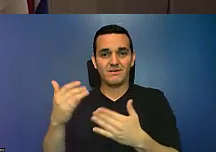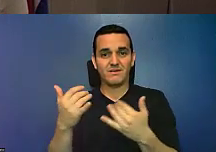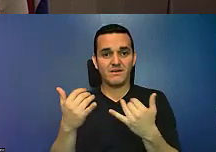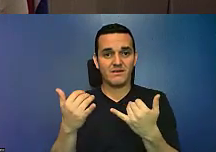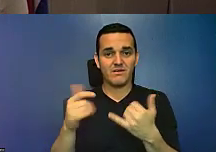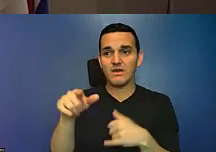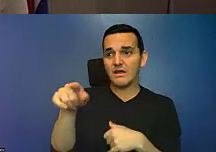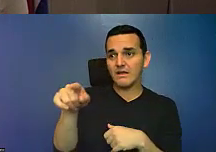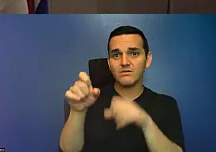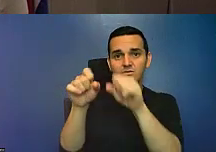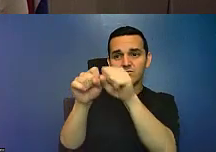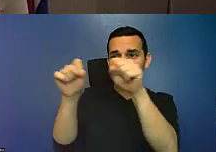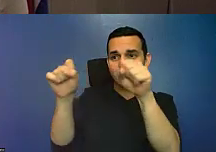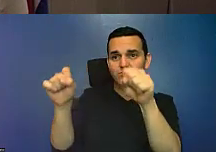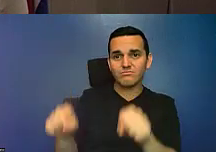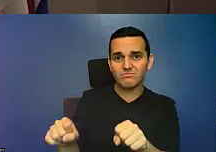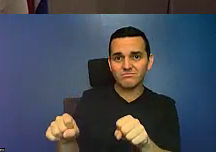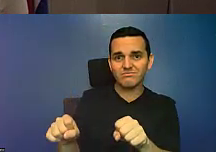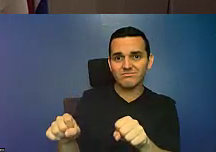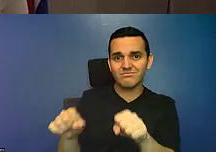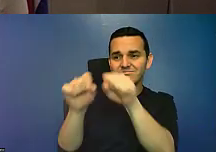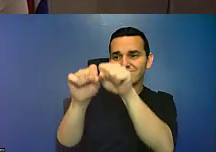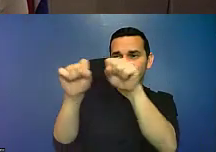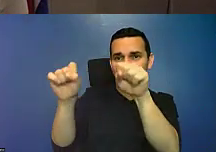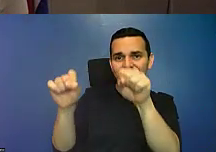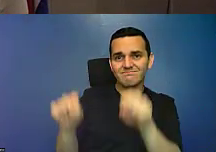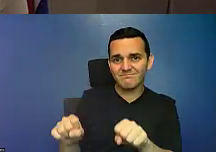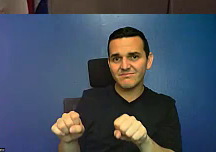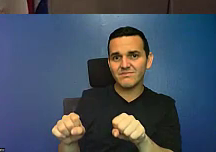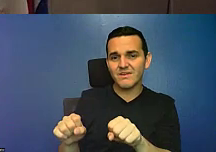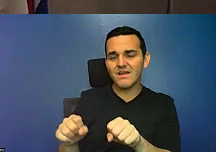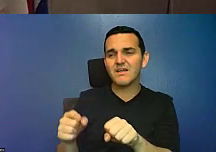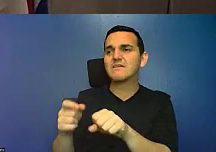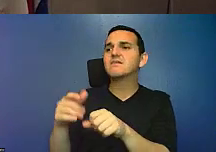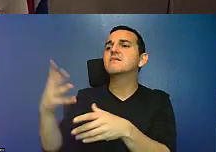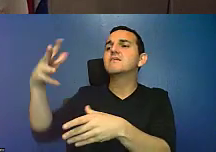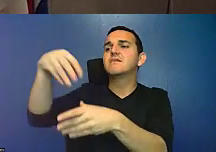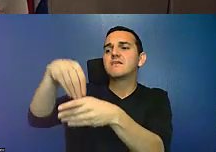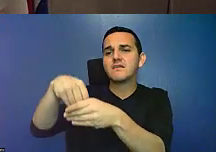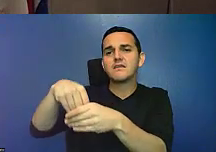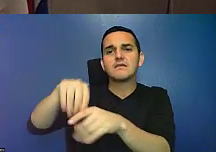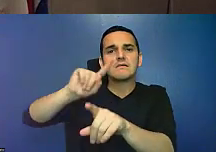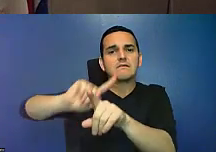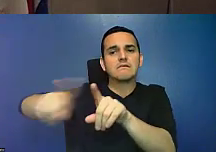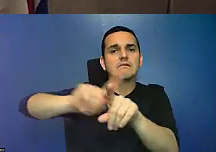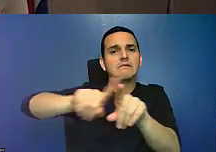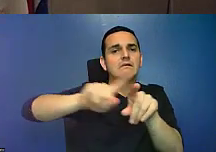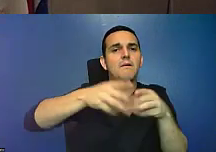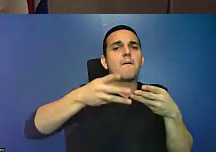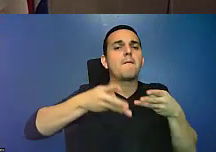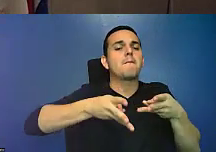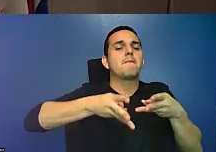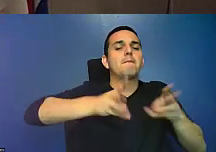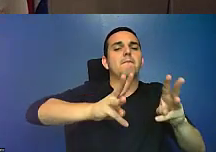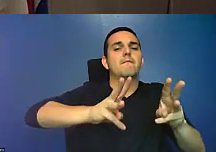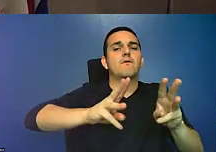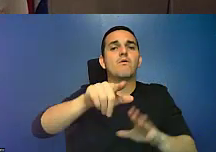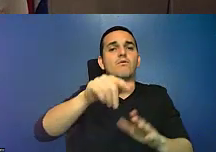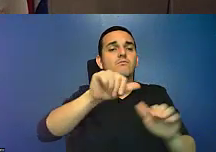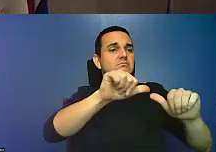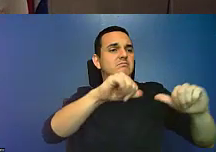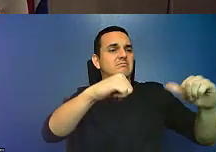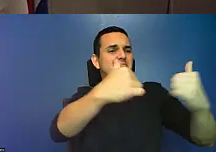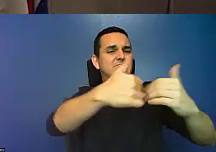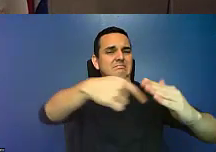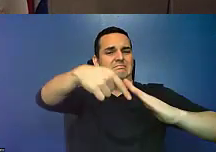un sistema. Este sistema comprende diferentes metodologías que abarcan áreas profundas de lo que